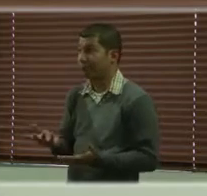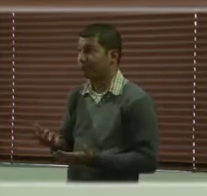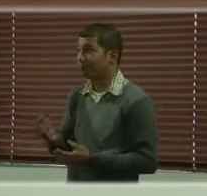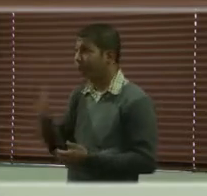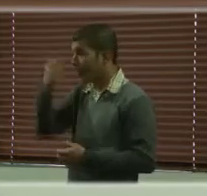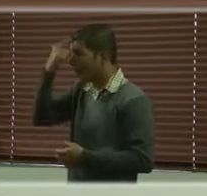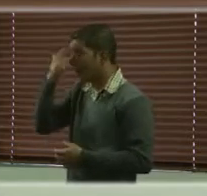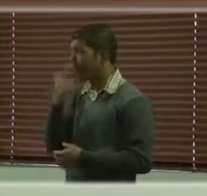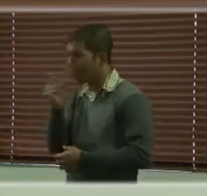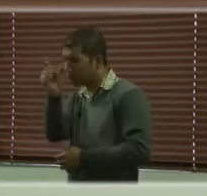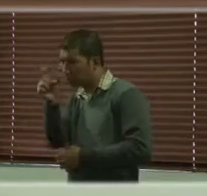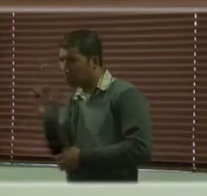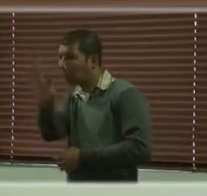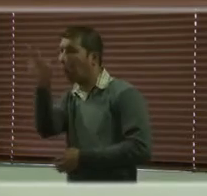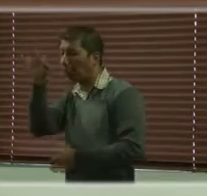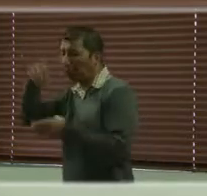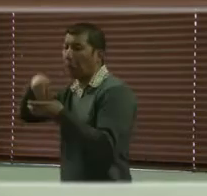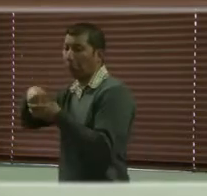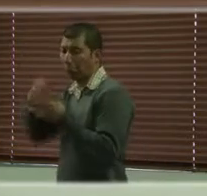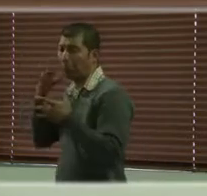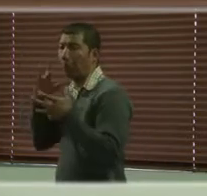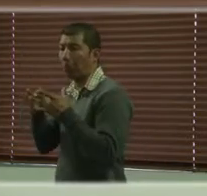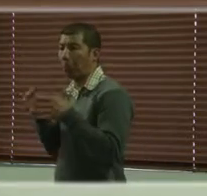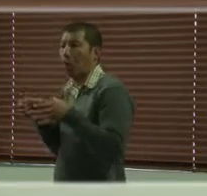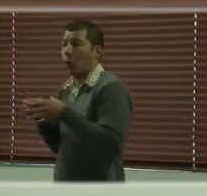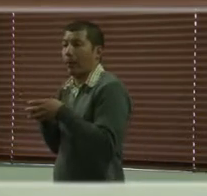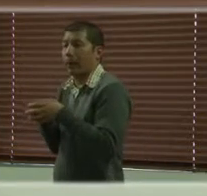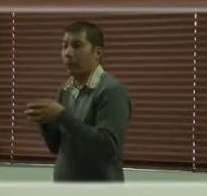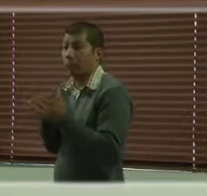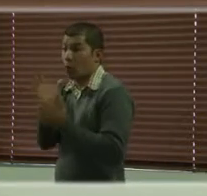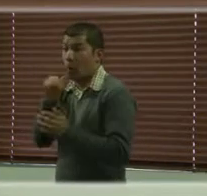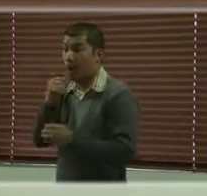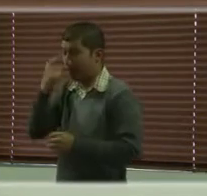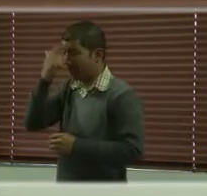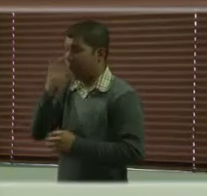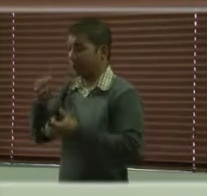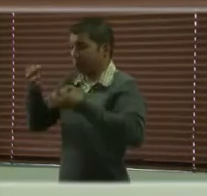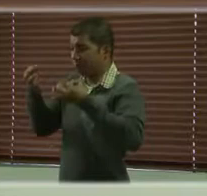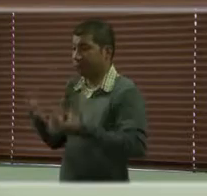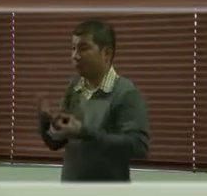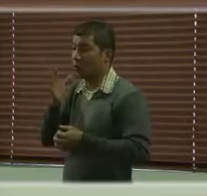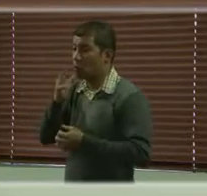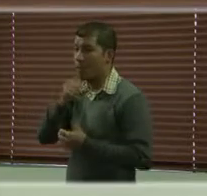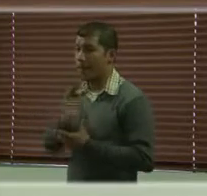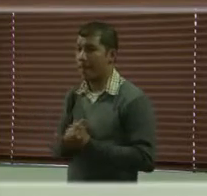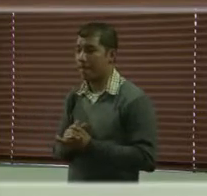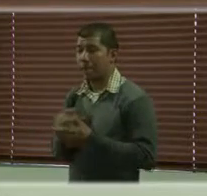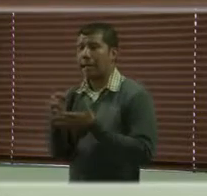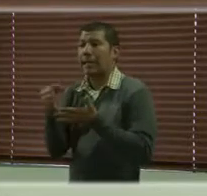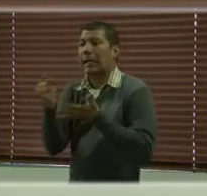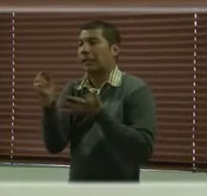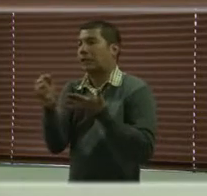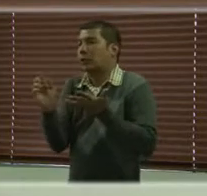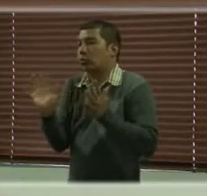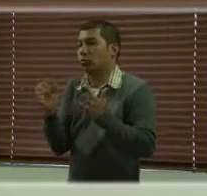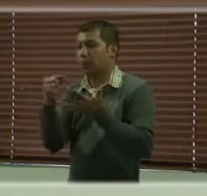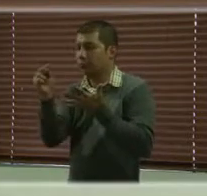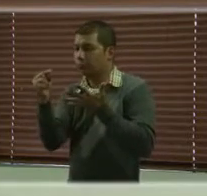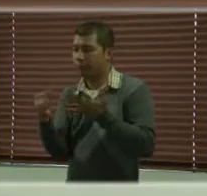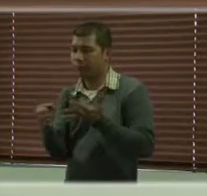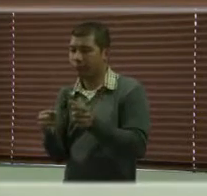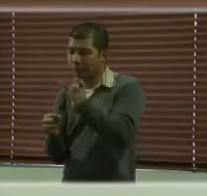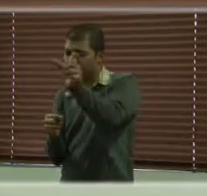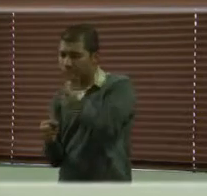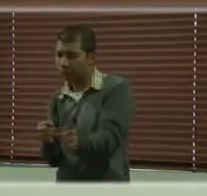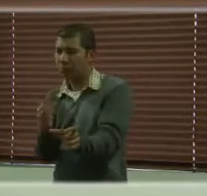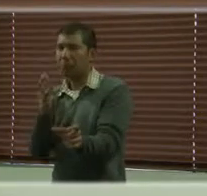pues no idealmente lo que lo que se quiere es que la persona sea una persona con experiencia